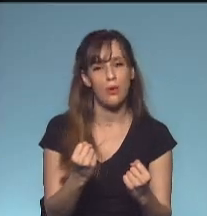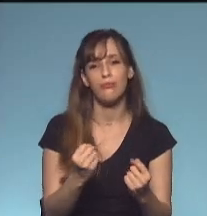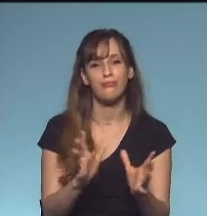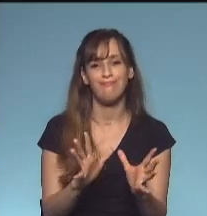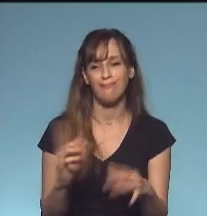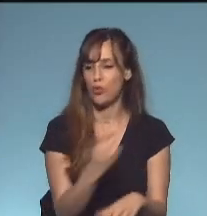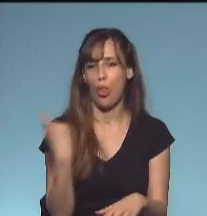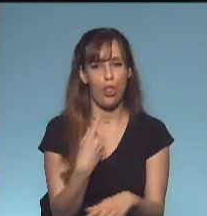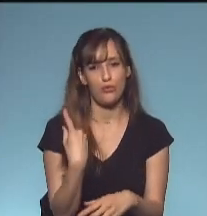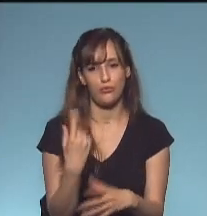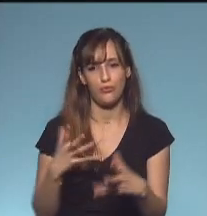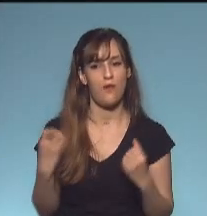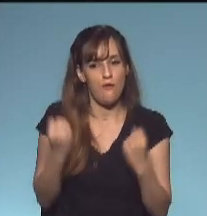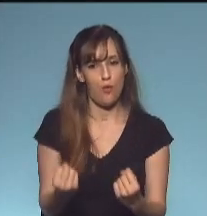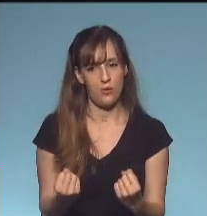colectiva.